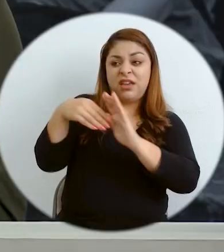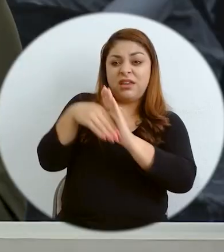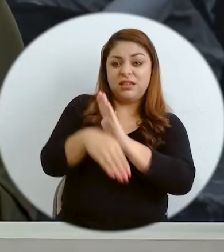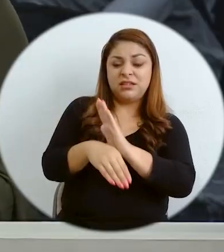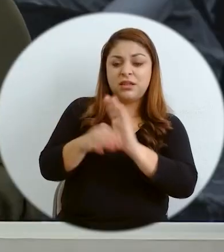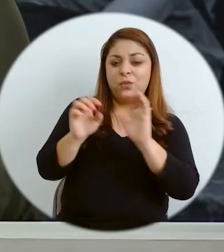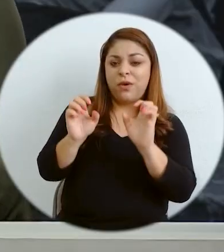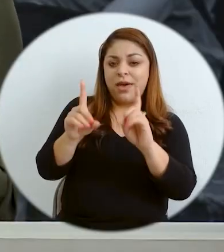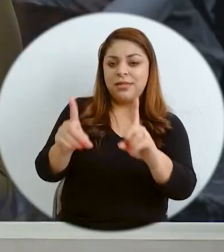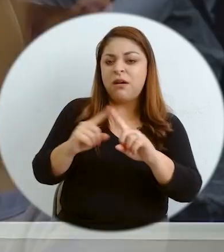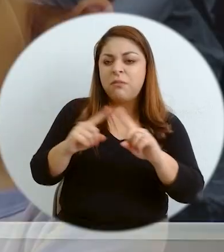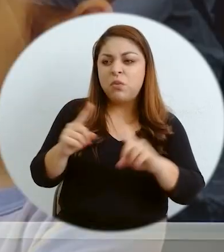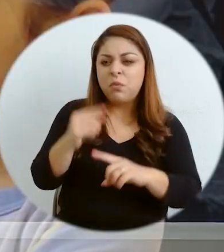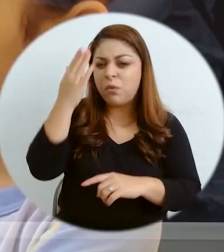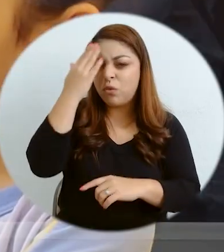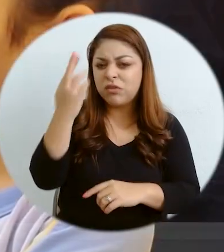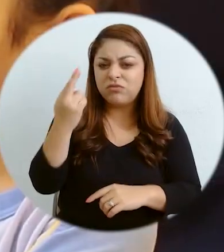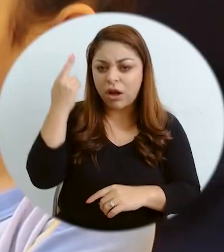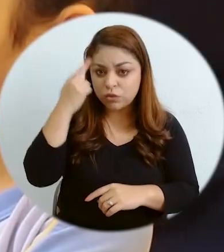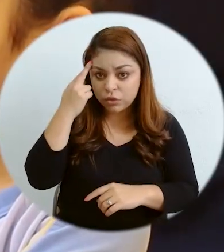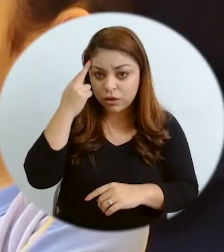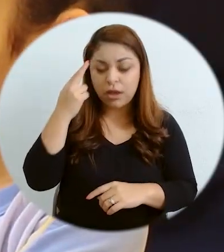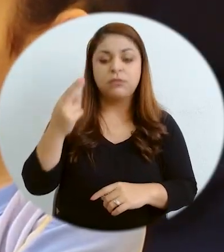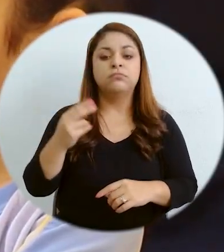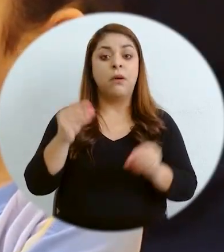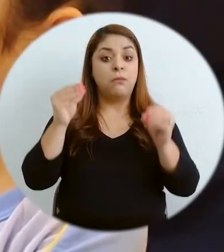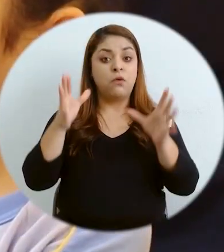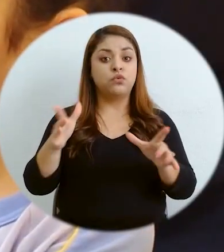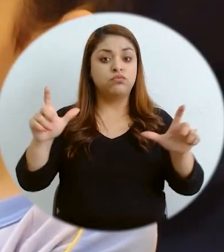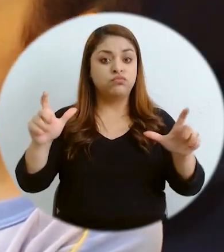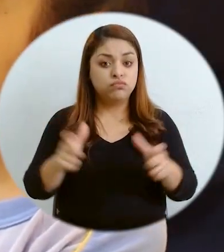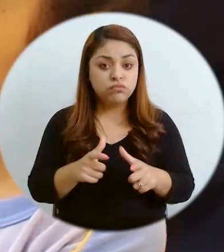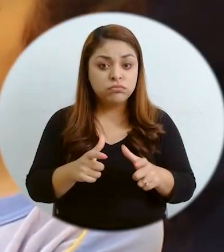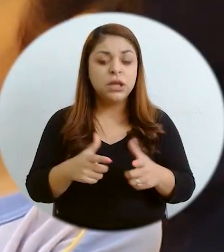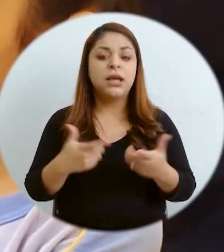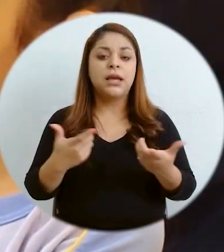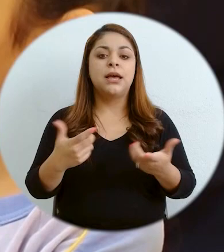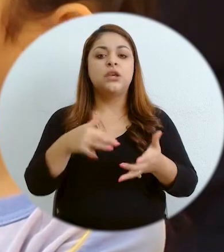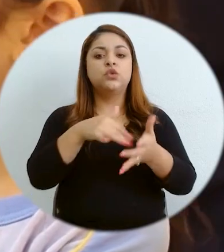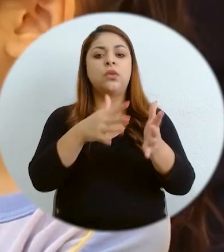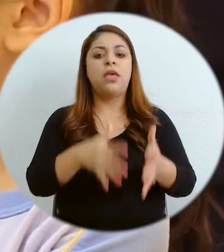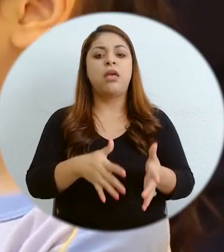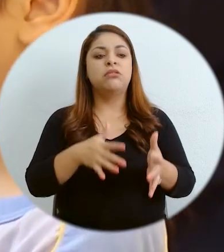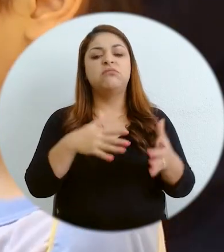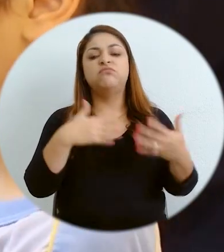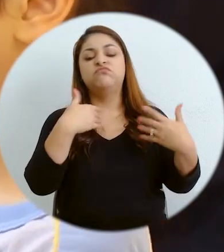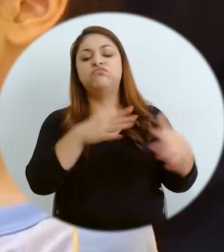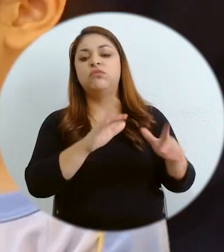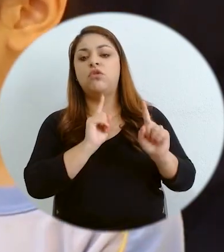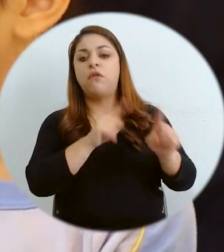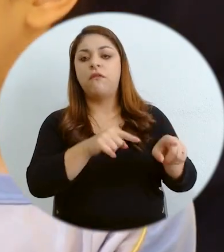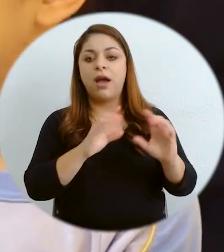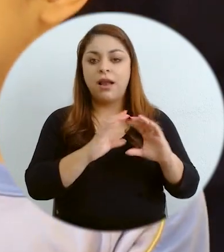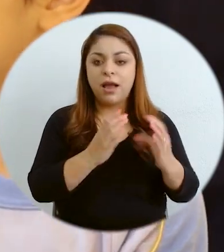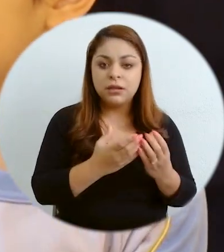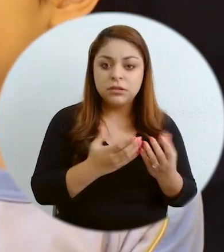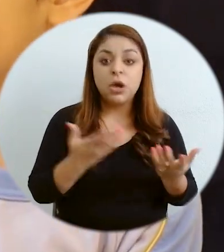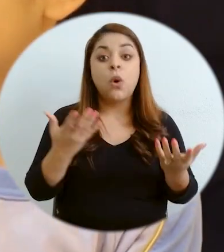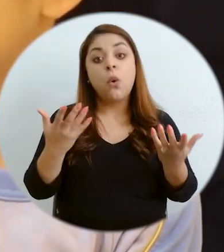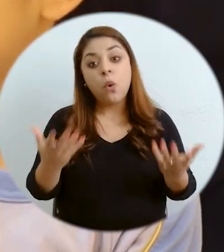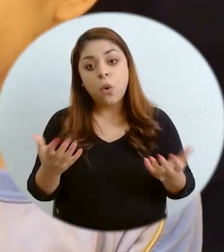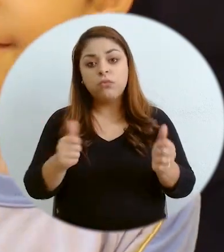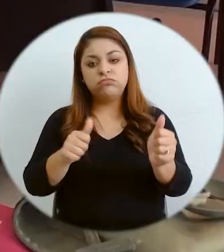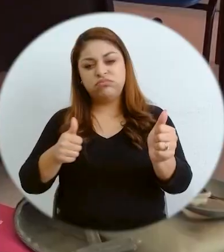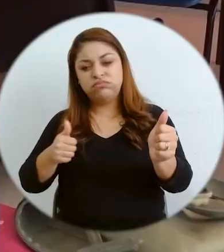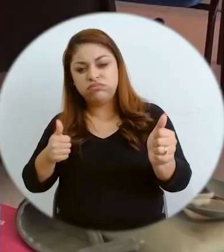educativa porque hay una reducción de docentes, porque los chicos faltan a clases, porque la materia pedagógica ha tenido un